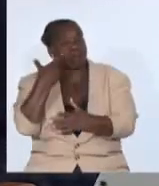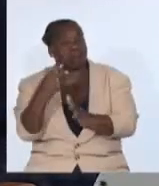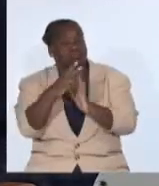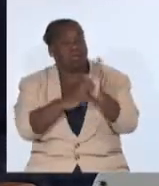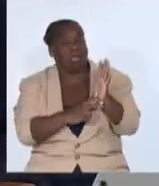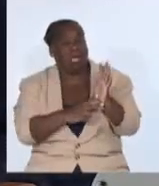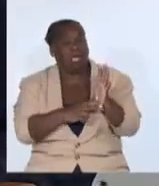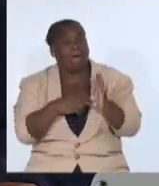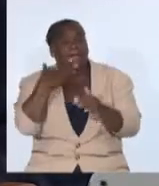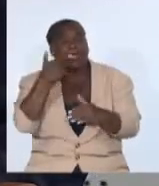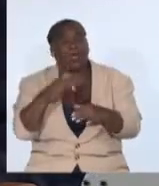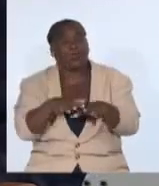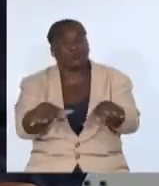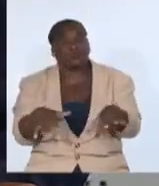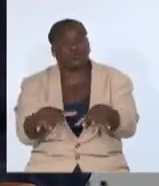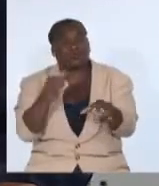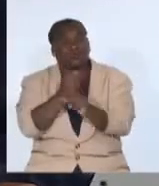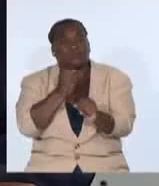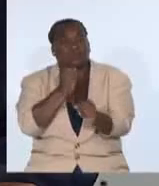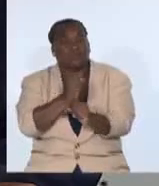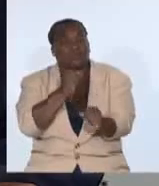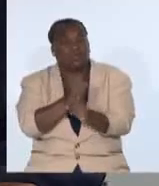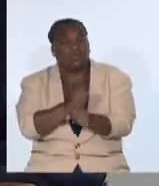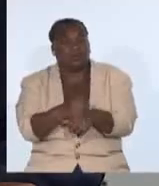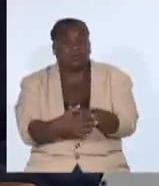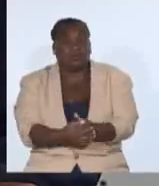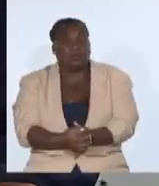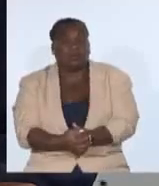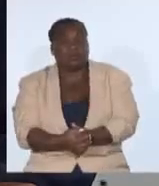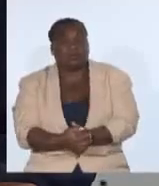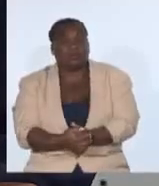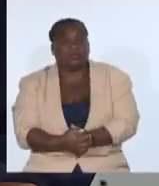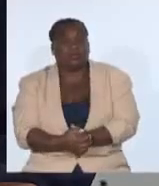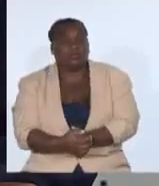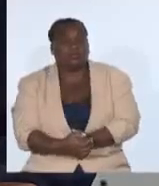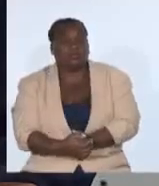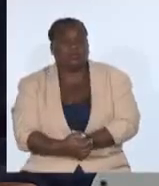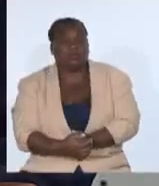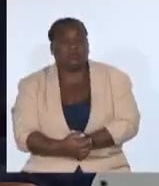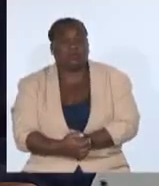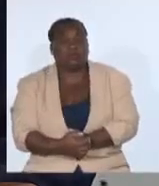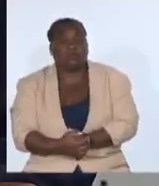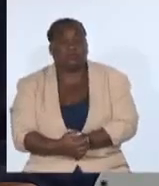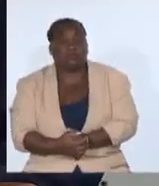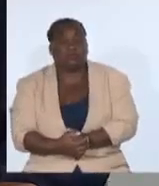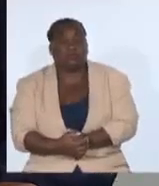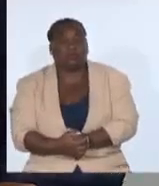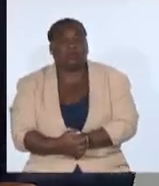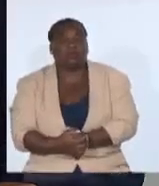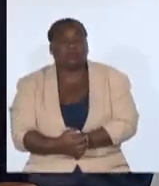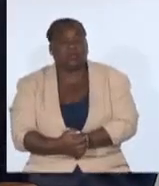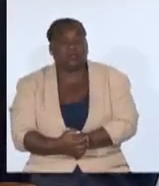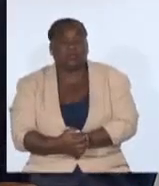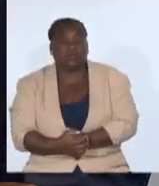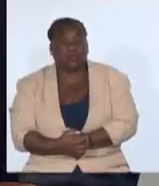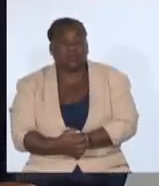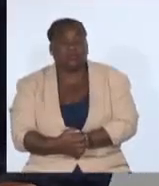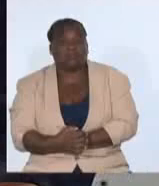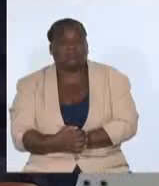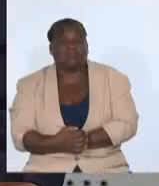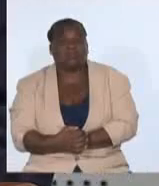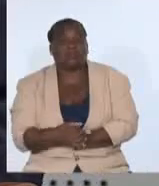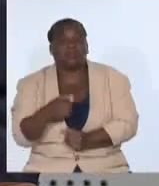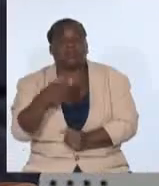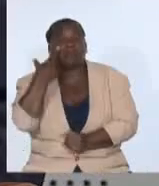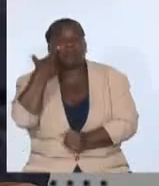de trabajo el impulso del bienestar y la garantía del desarrollo humano estamos ante la mayor